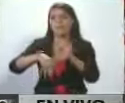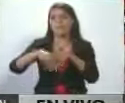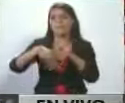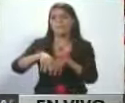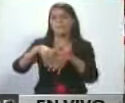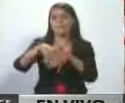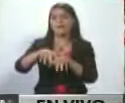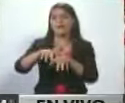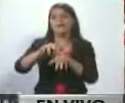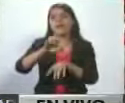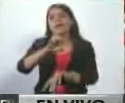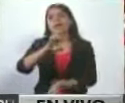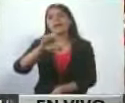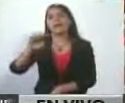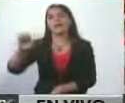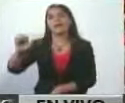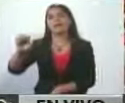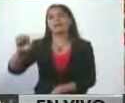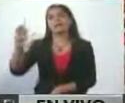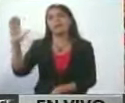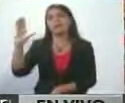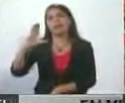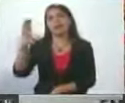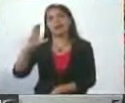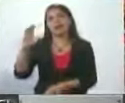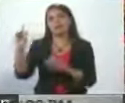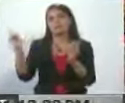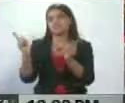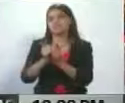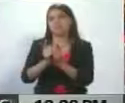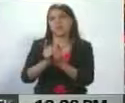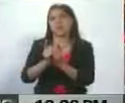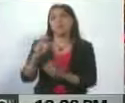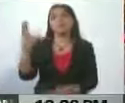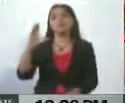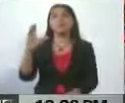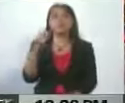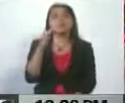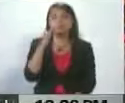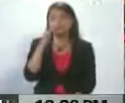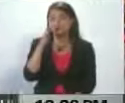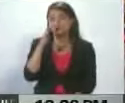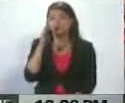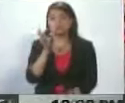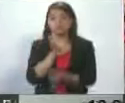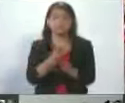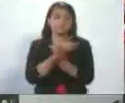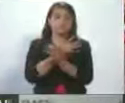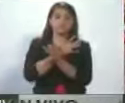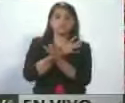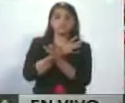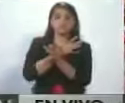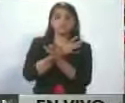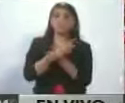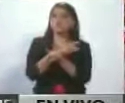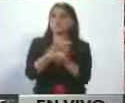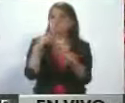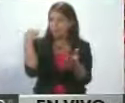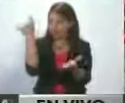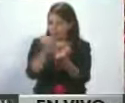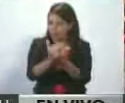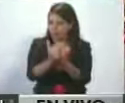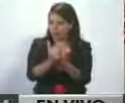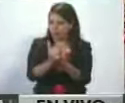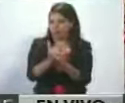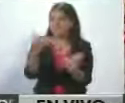este del este de Caracas. Una marcha cifrina, pues. Si alguien quiere una prueba, ¿qué